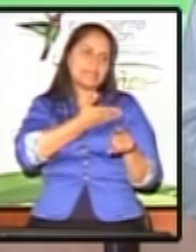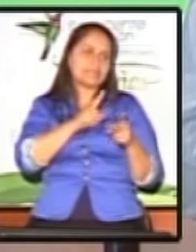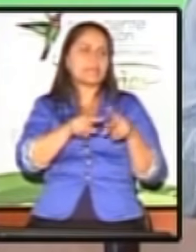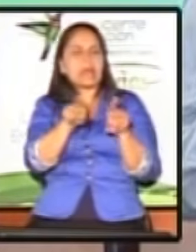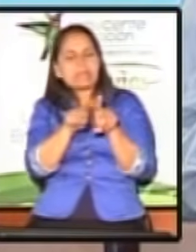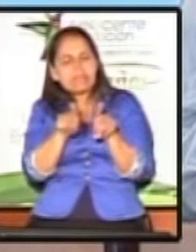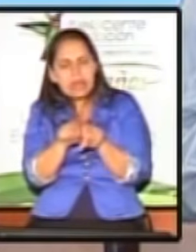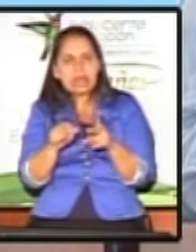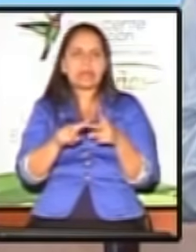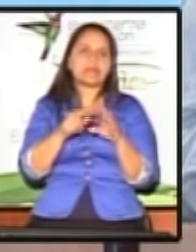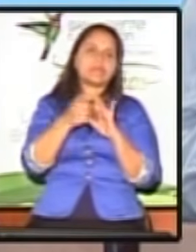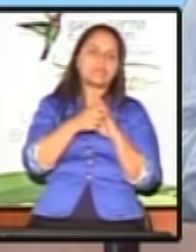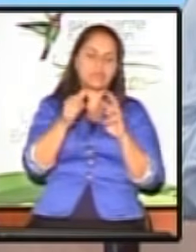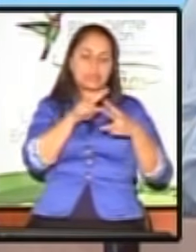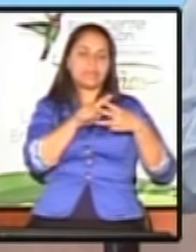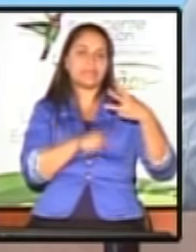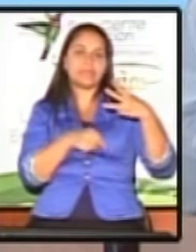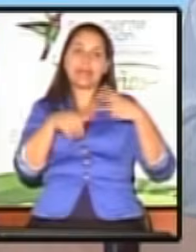hermanas o esposas,